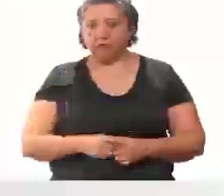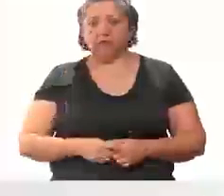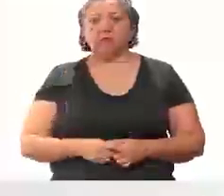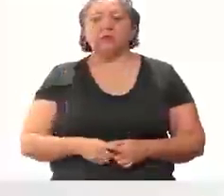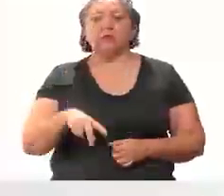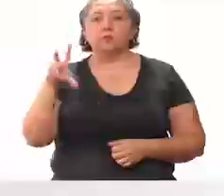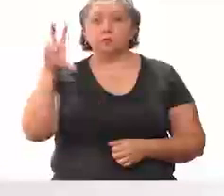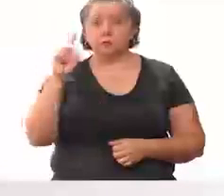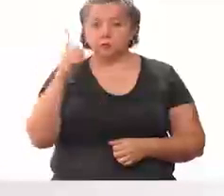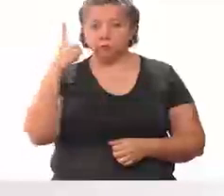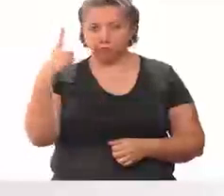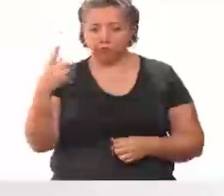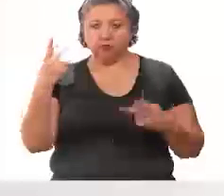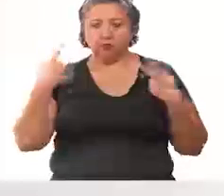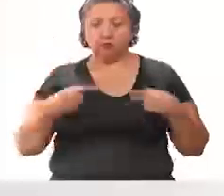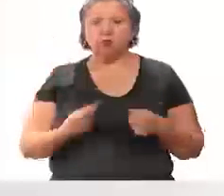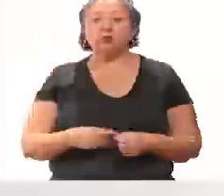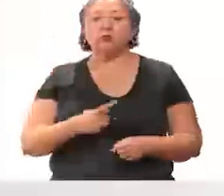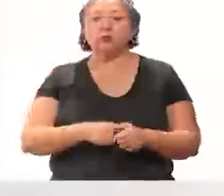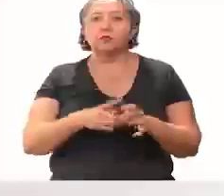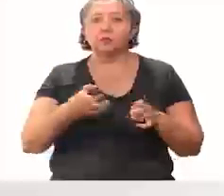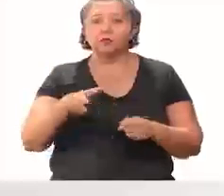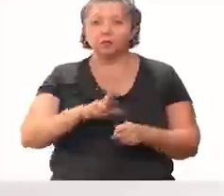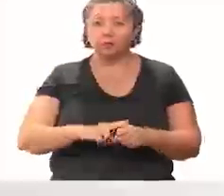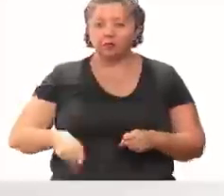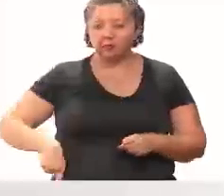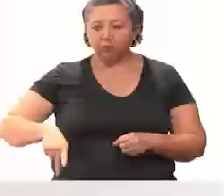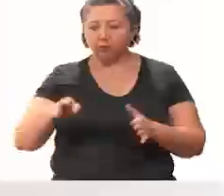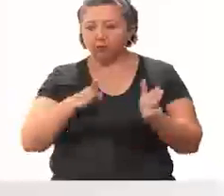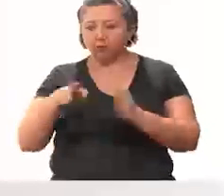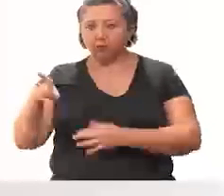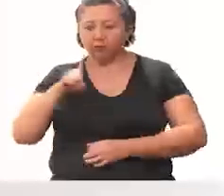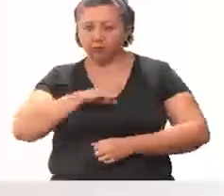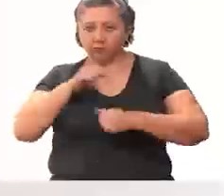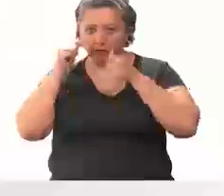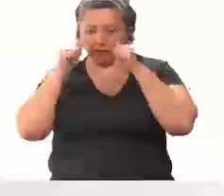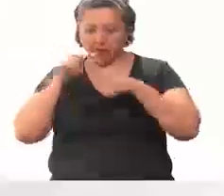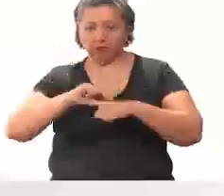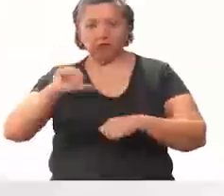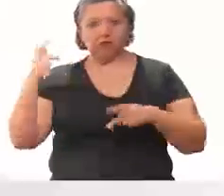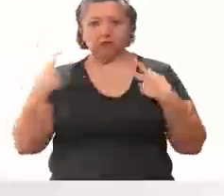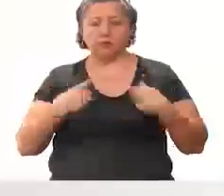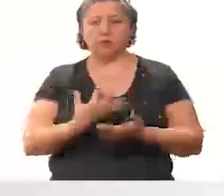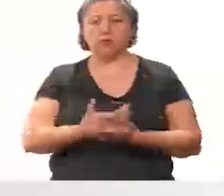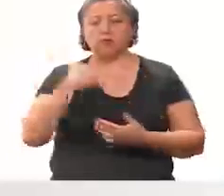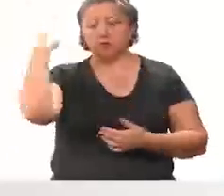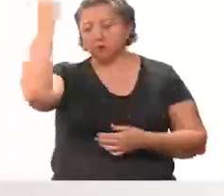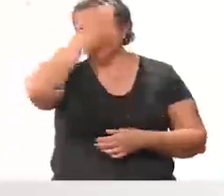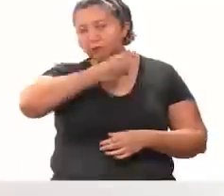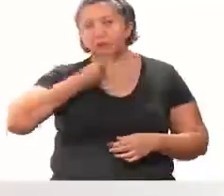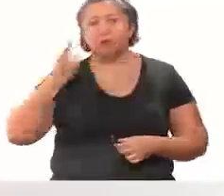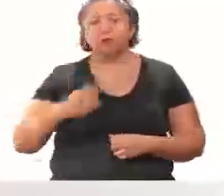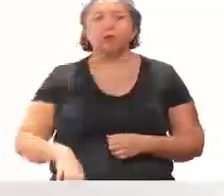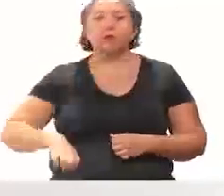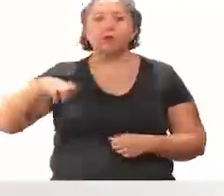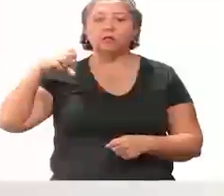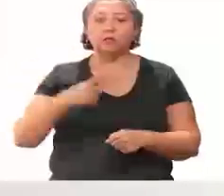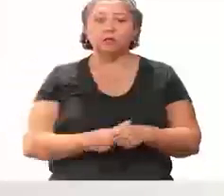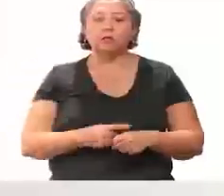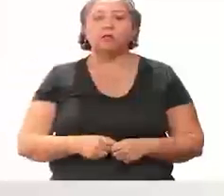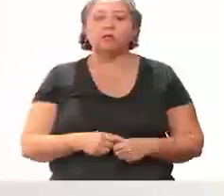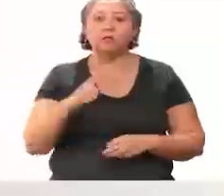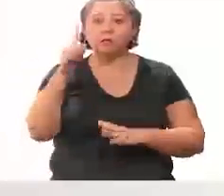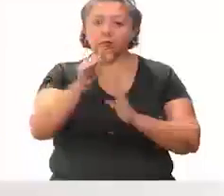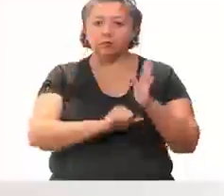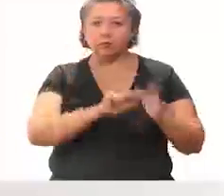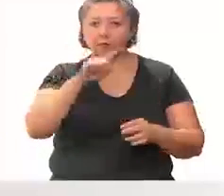mencionó, 31 de los casos positivos están en hospitales públicos y en aislamiento total. Hay otros pacientes a la espera de diagnóstico. El rango de edad de los